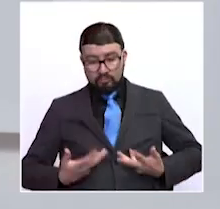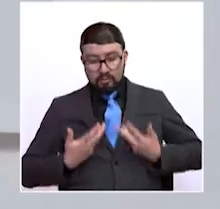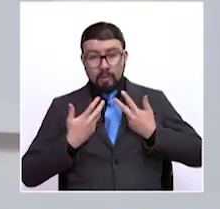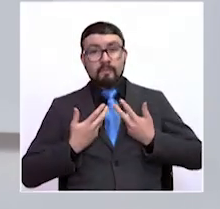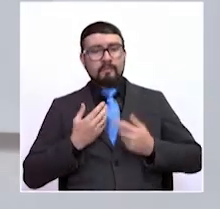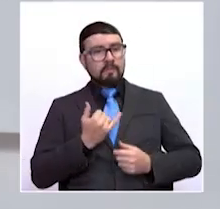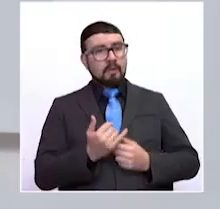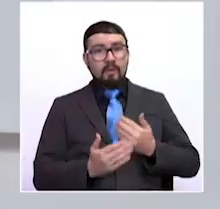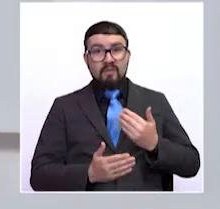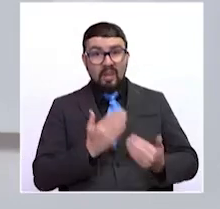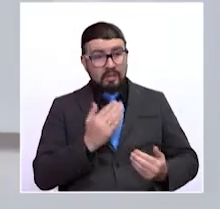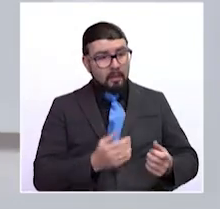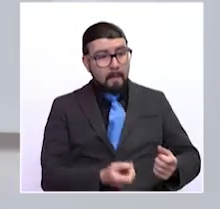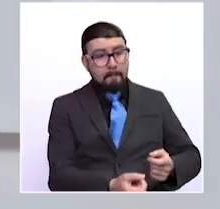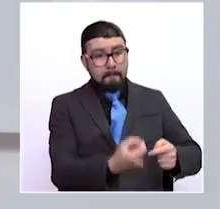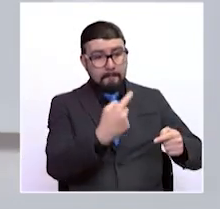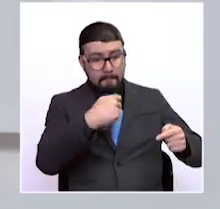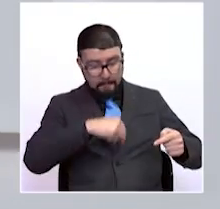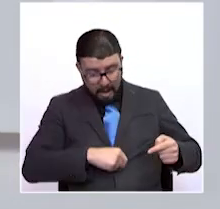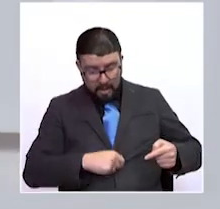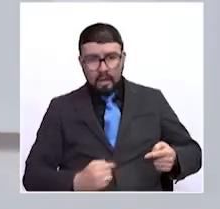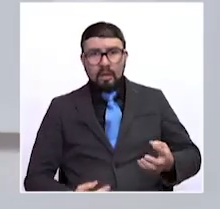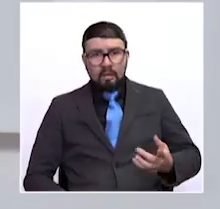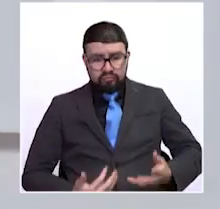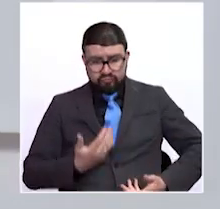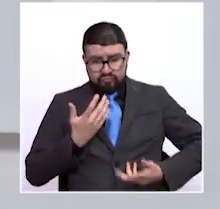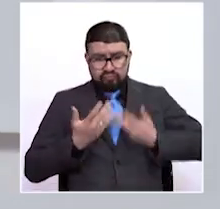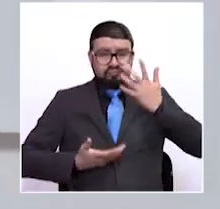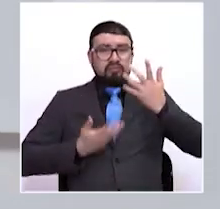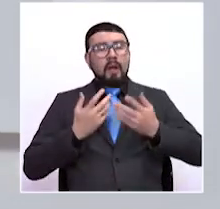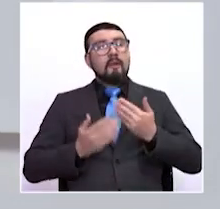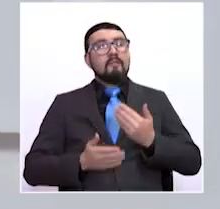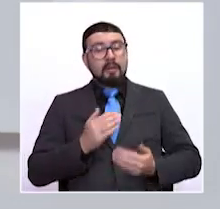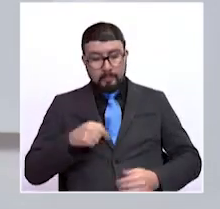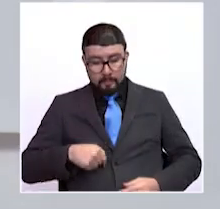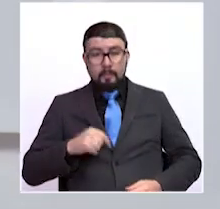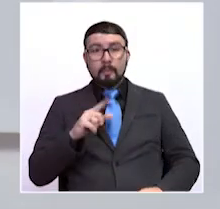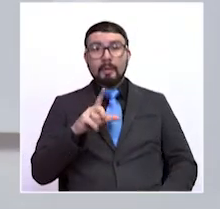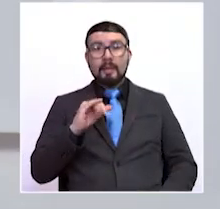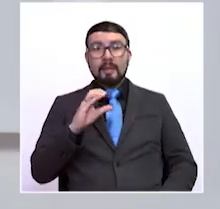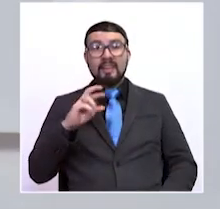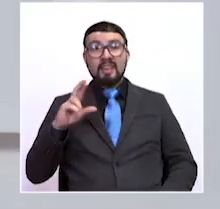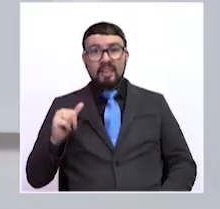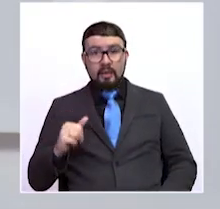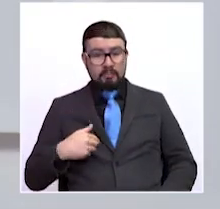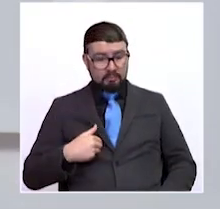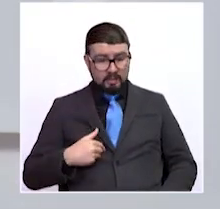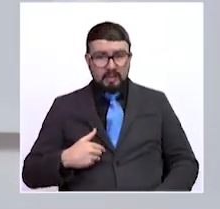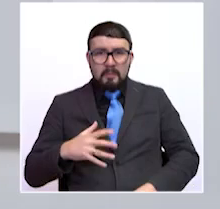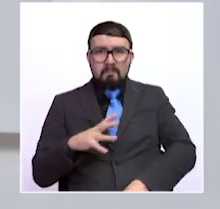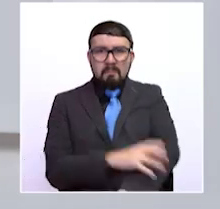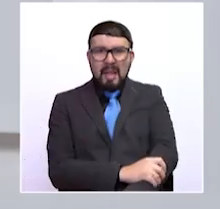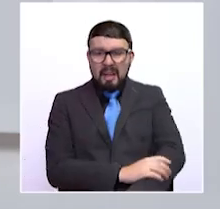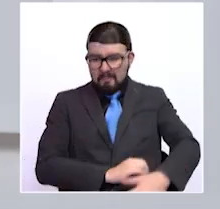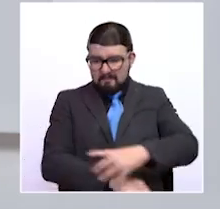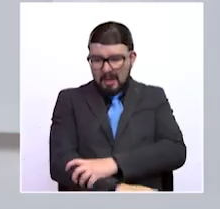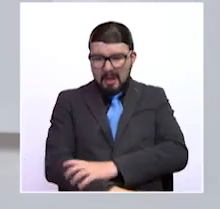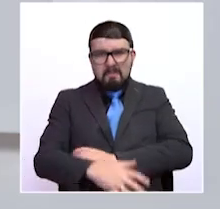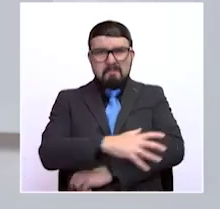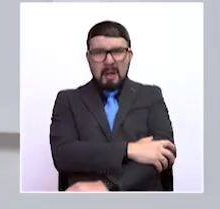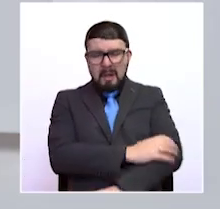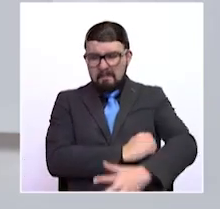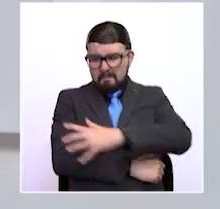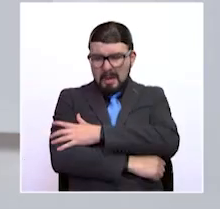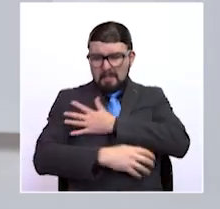Lo fácil que esa chispita me puede quemar un material de licra y eso se pega de la piel y el